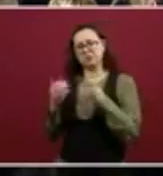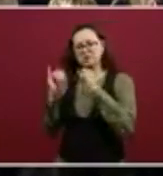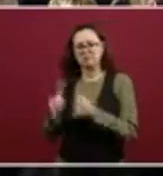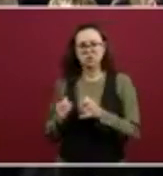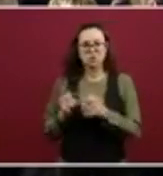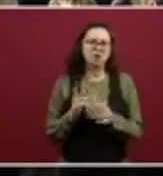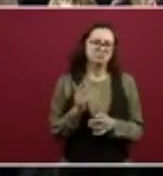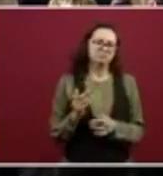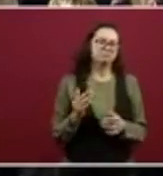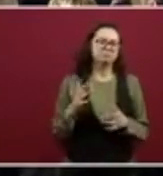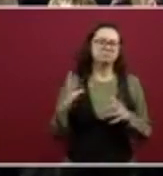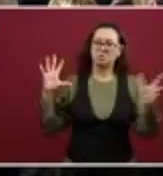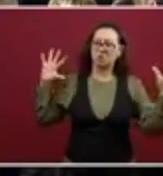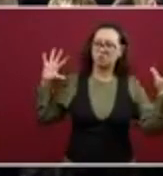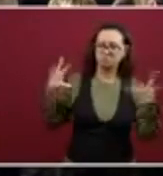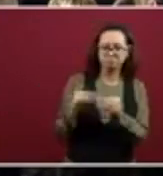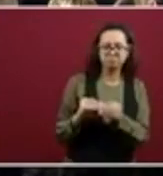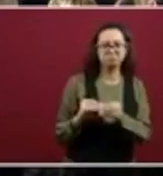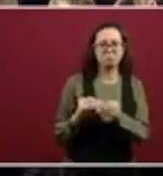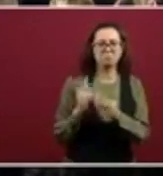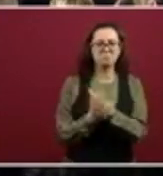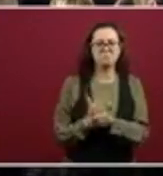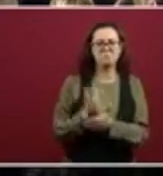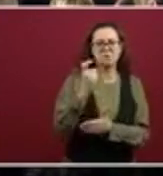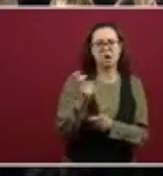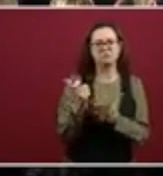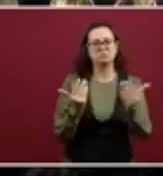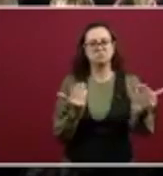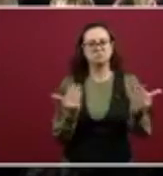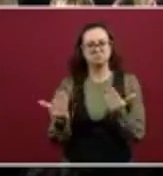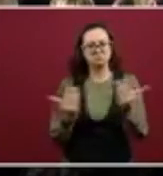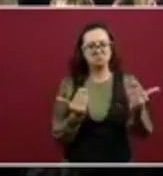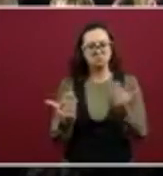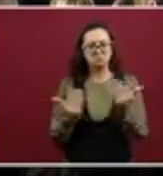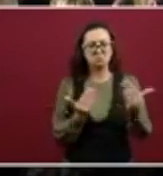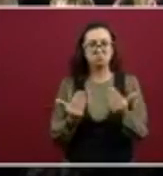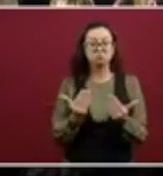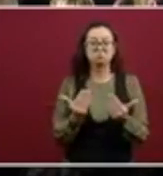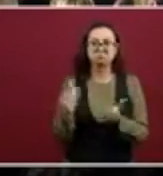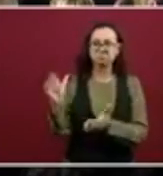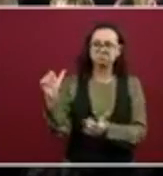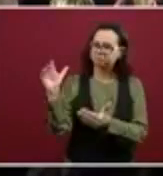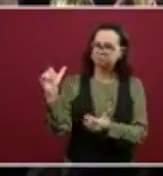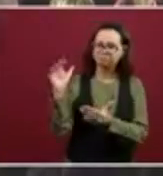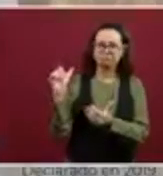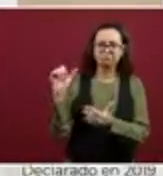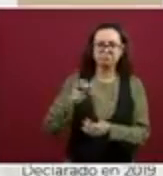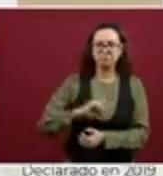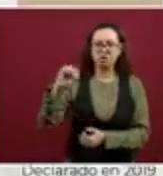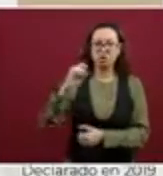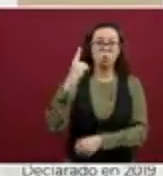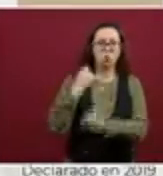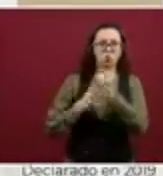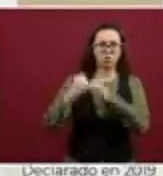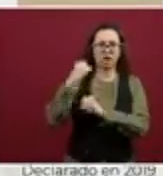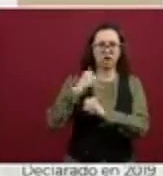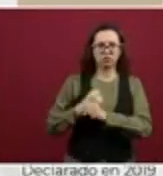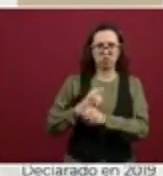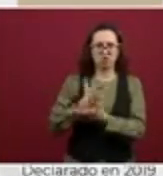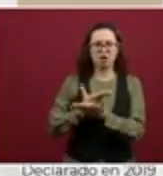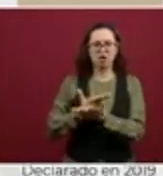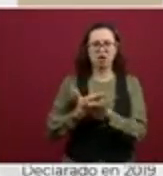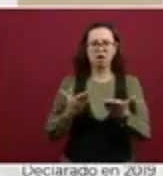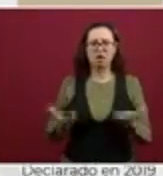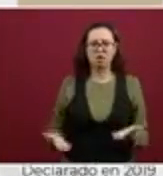ver la diferencia, lo que hemos podido crecer en comparación con el año pasado. Es